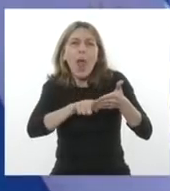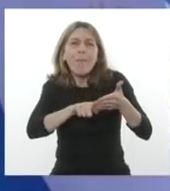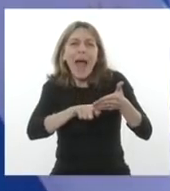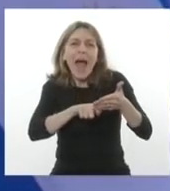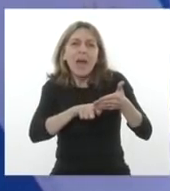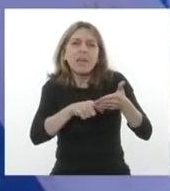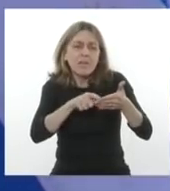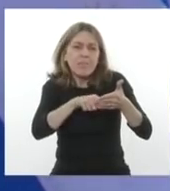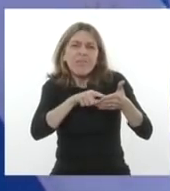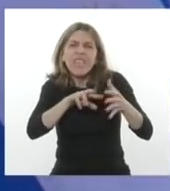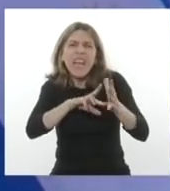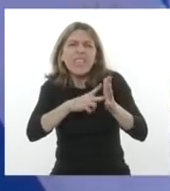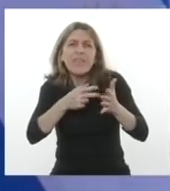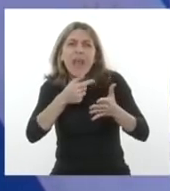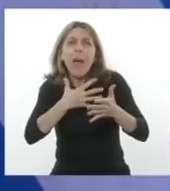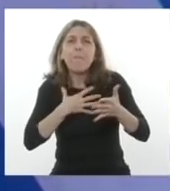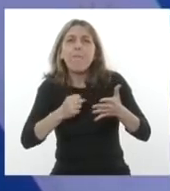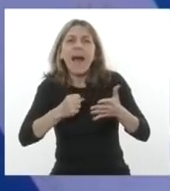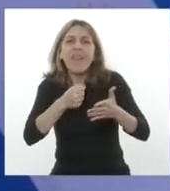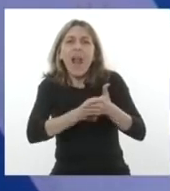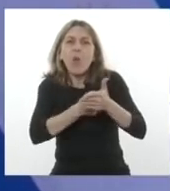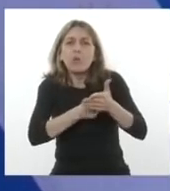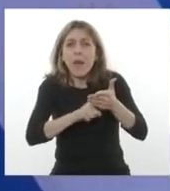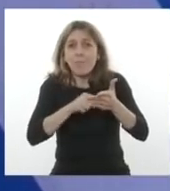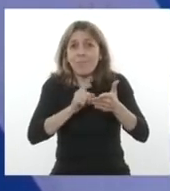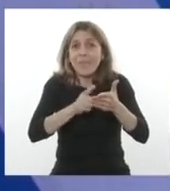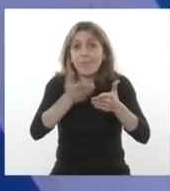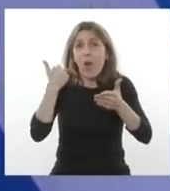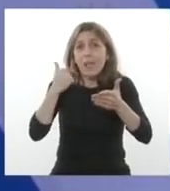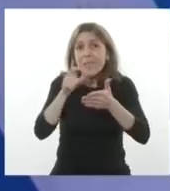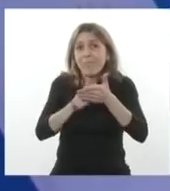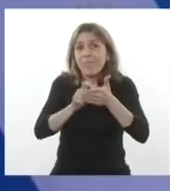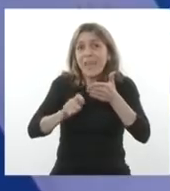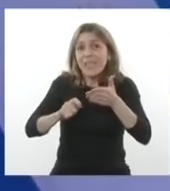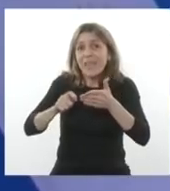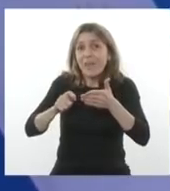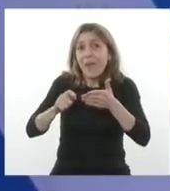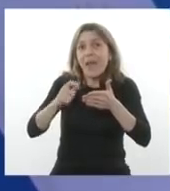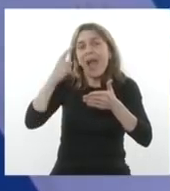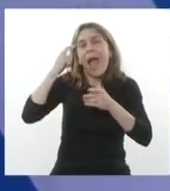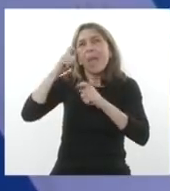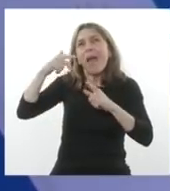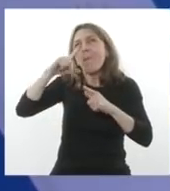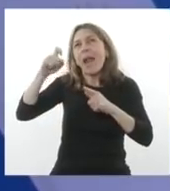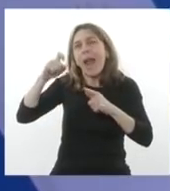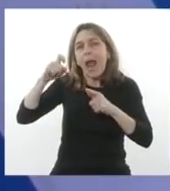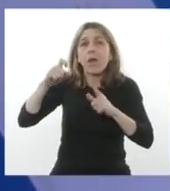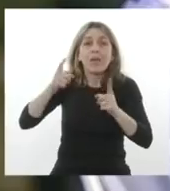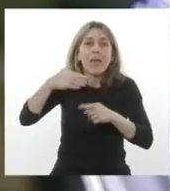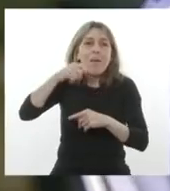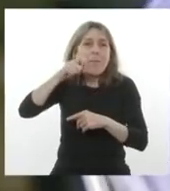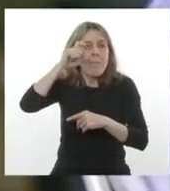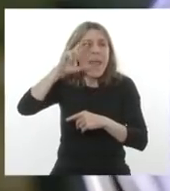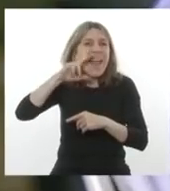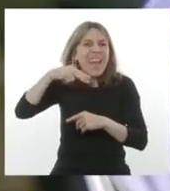lo que era la lucha por la patria, en esos versos que escribió pensando en Belgrano. Y Melina era un poco más mayor que ustedes